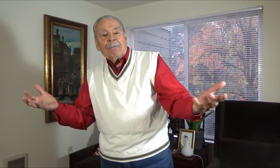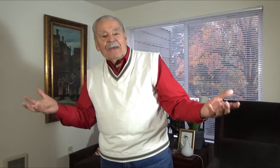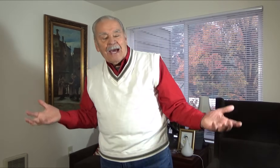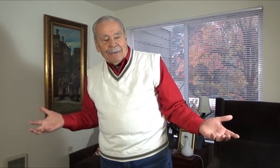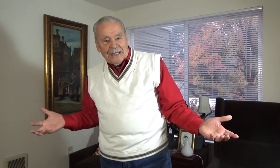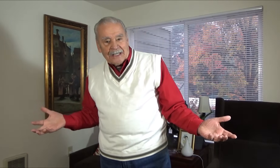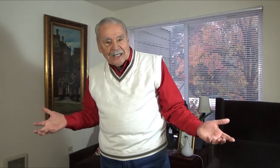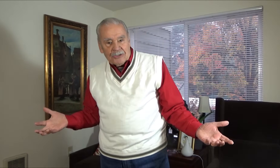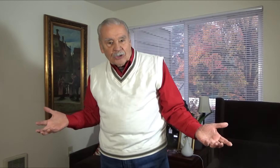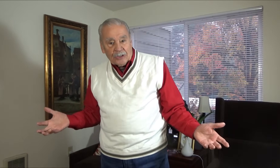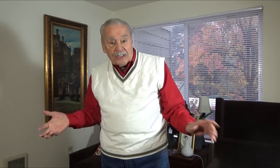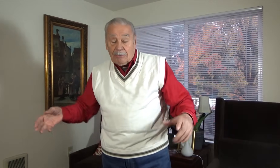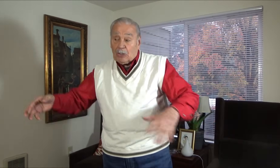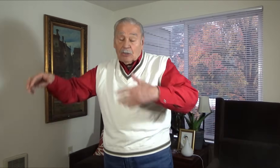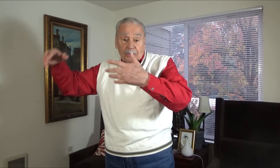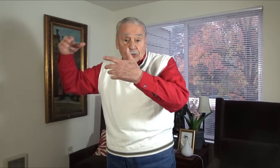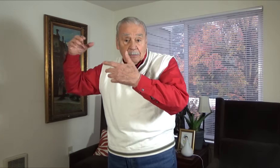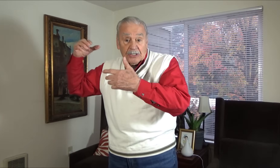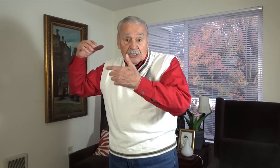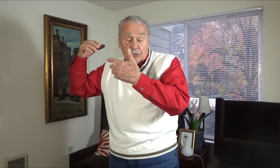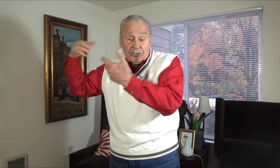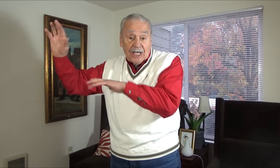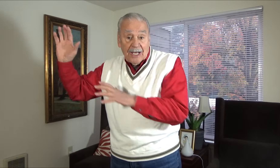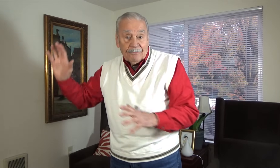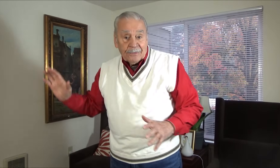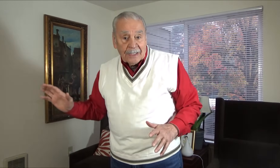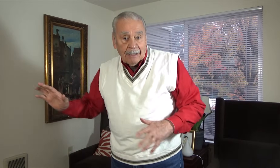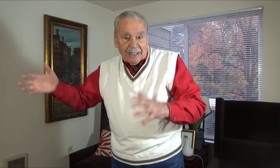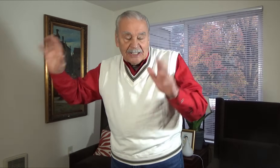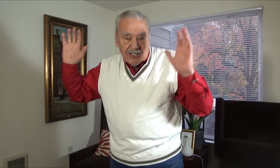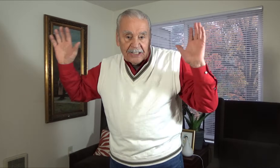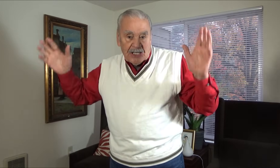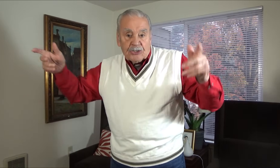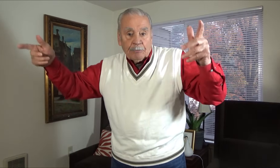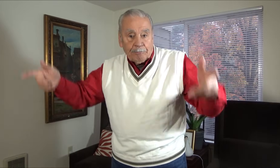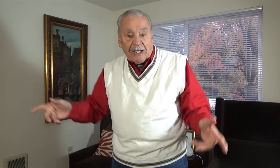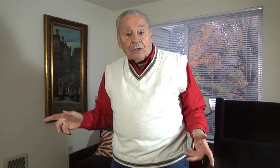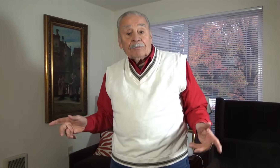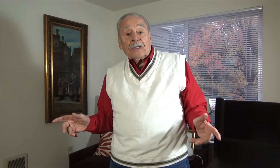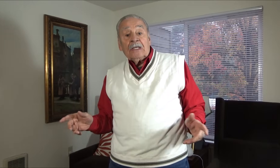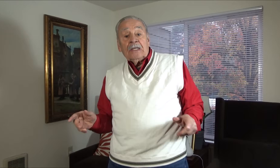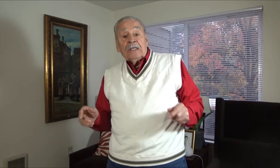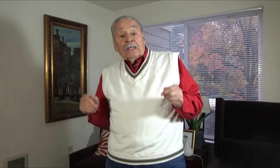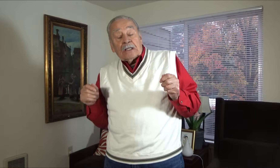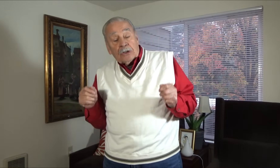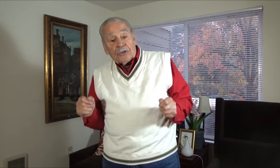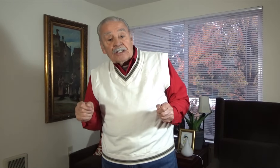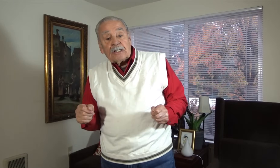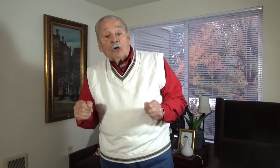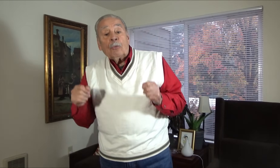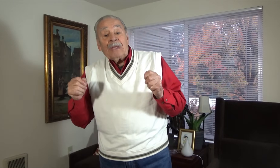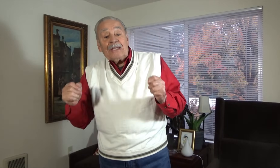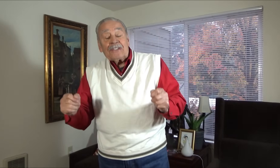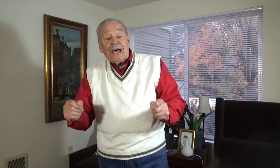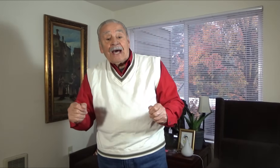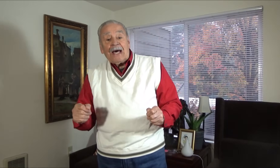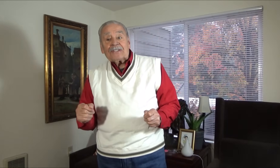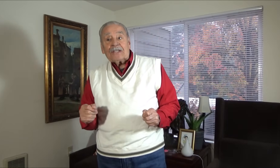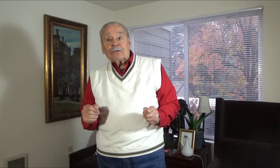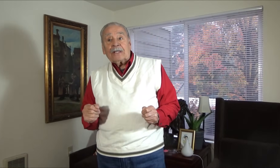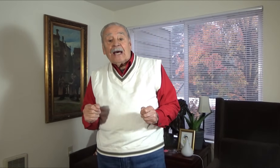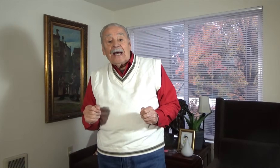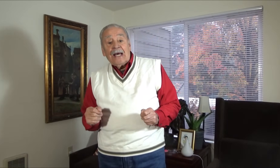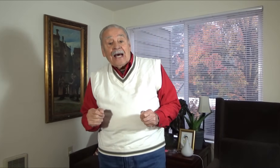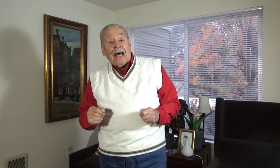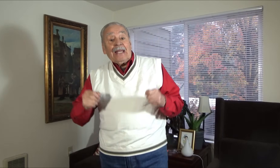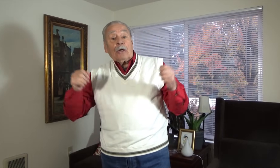que cambiaba en las relaciones. Y bueno, dijo el presidente, yo ya hablé ayer de eso, pero... Y entonces comienza a